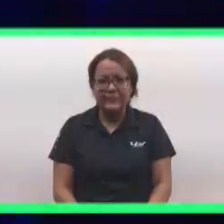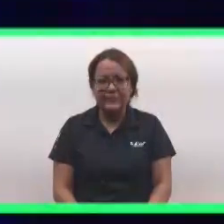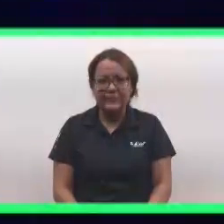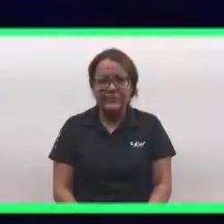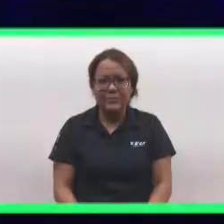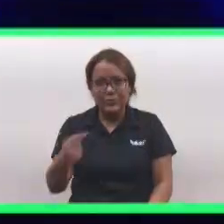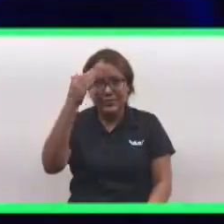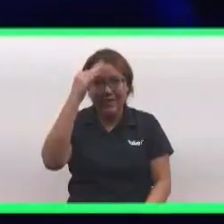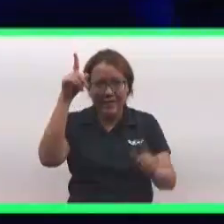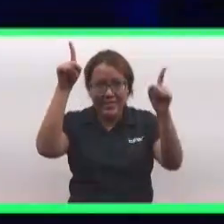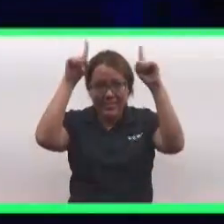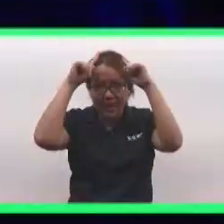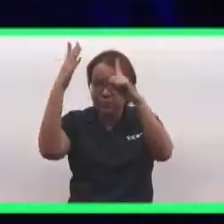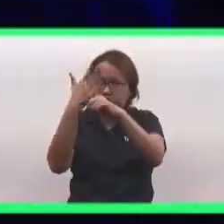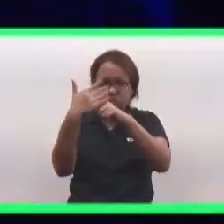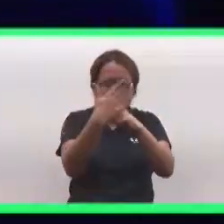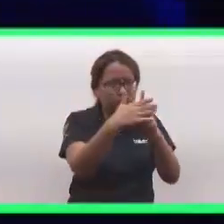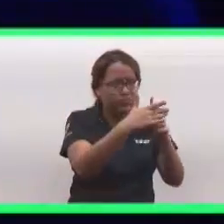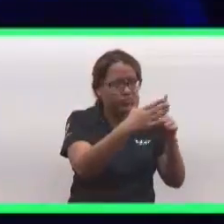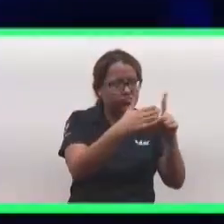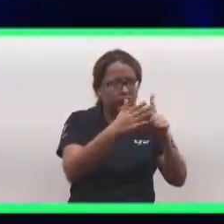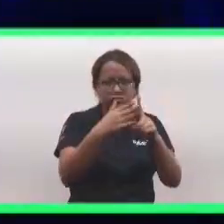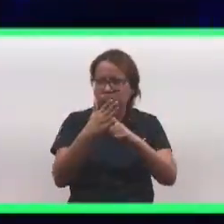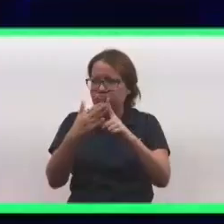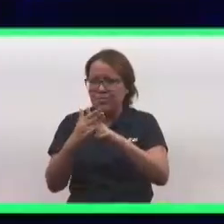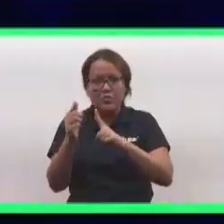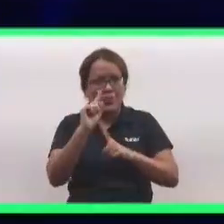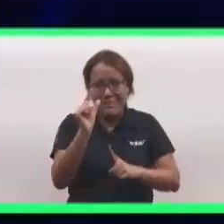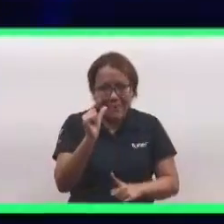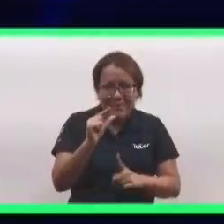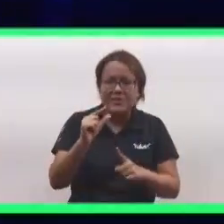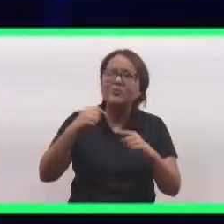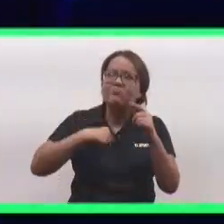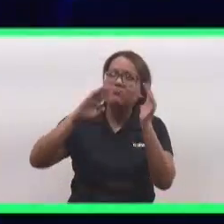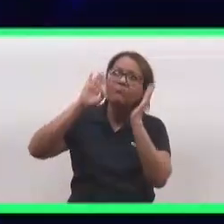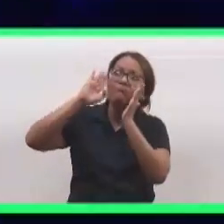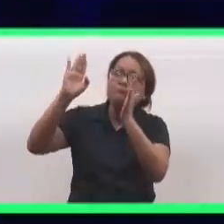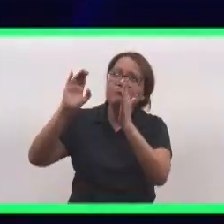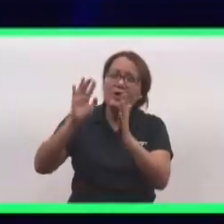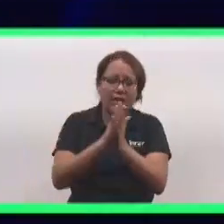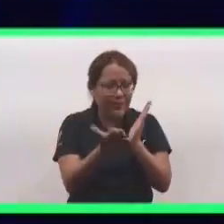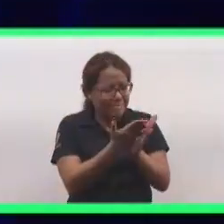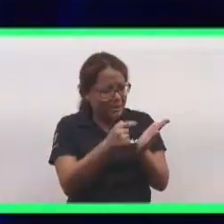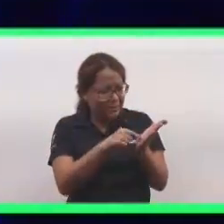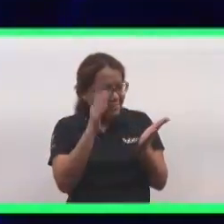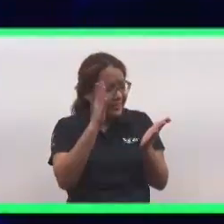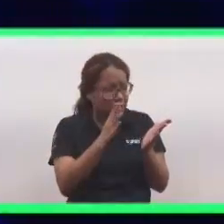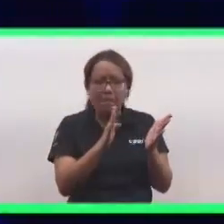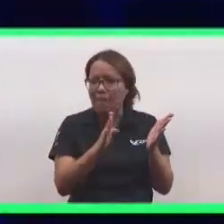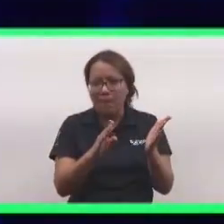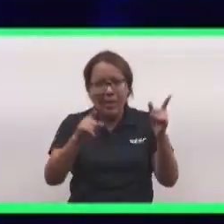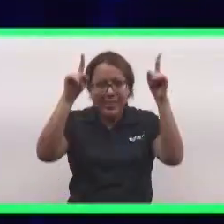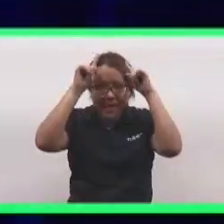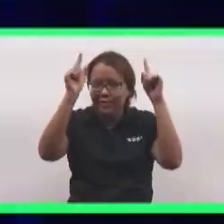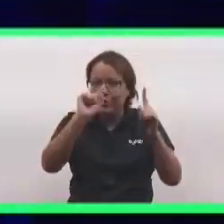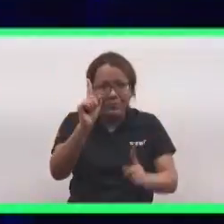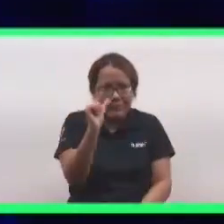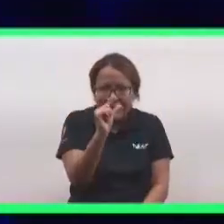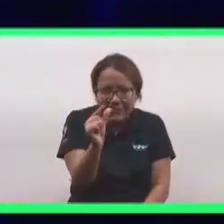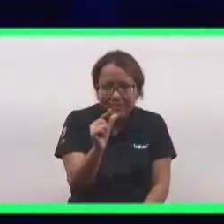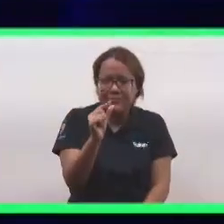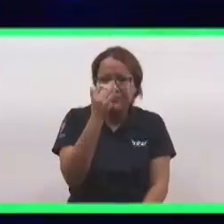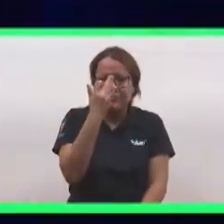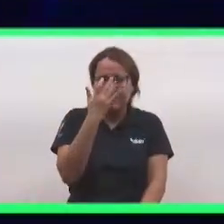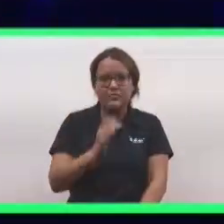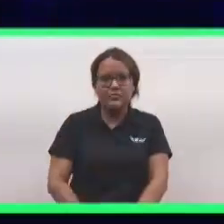Satanás hace mucho ruido. No te deja concentrarte, no te deja llegar a la palabra, no te deja entender lo que te está pasando. Y lo que